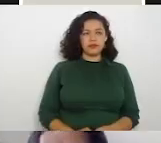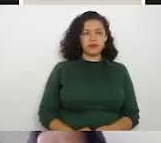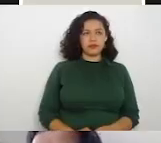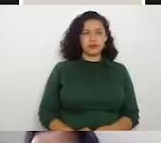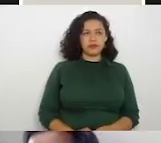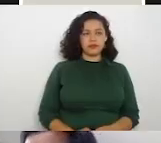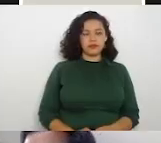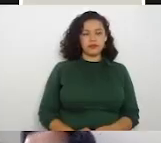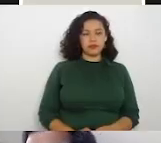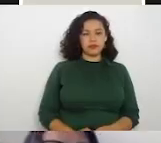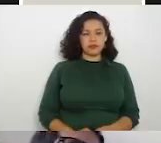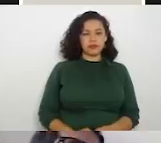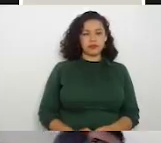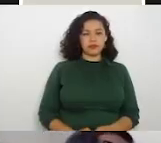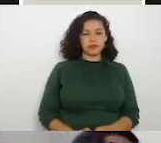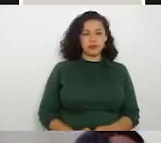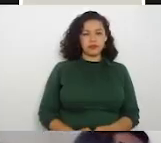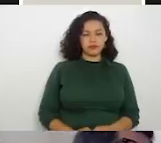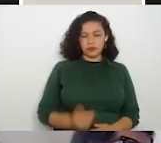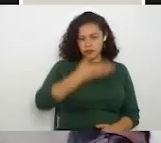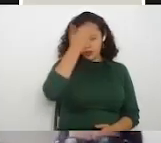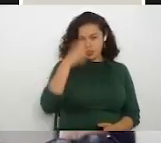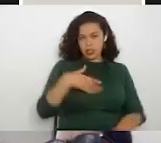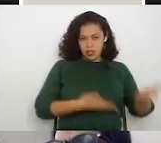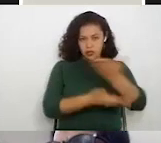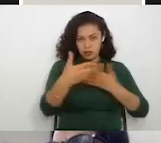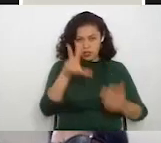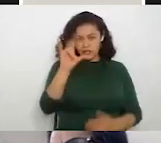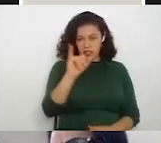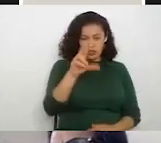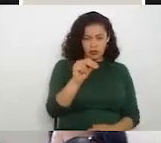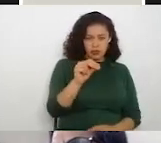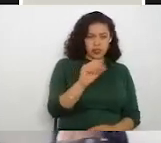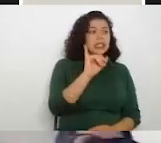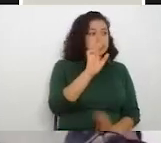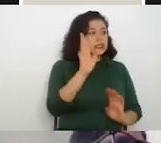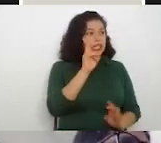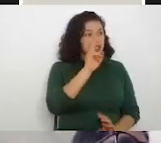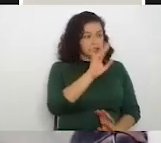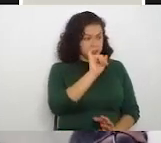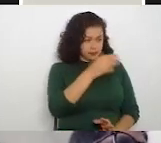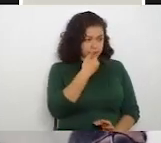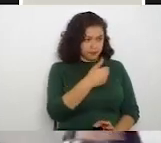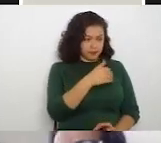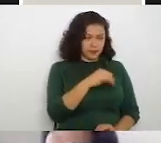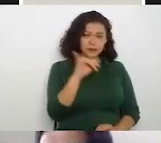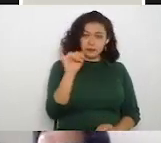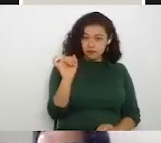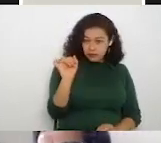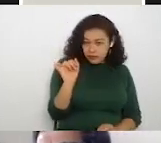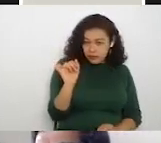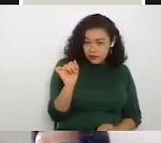No sé si ya está compartida, ¿no, verdad? Sí, sí la estamos viendo. ¿Sí?